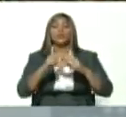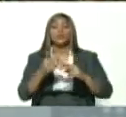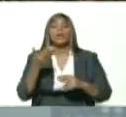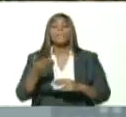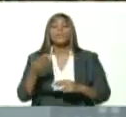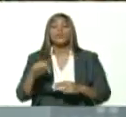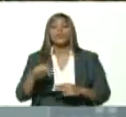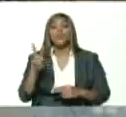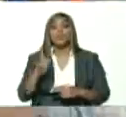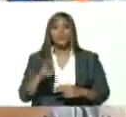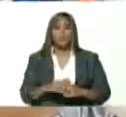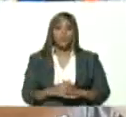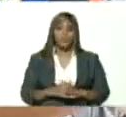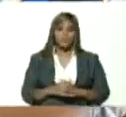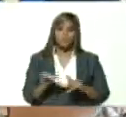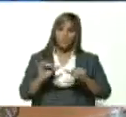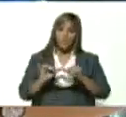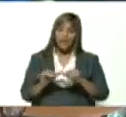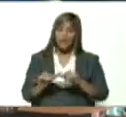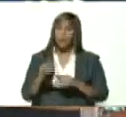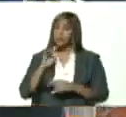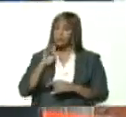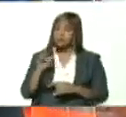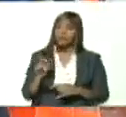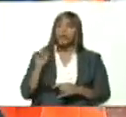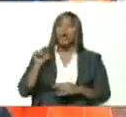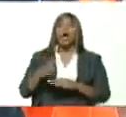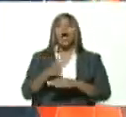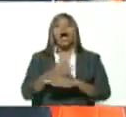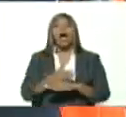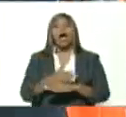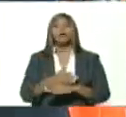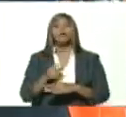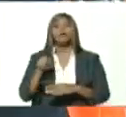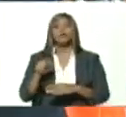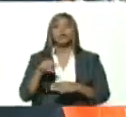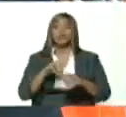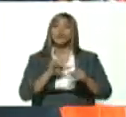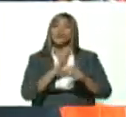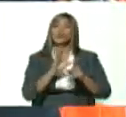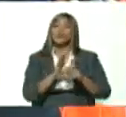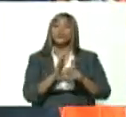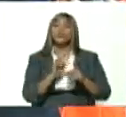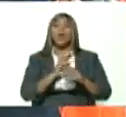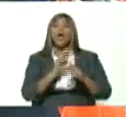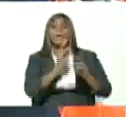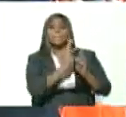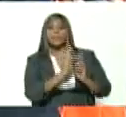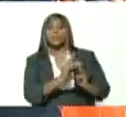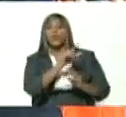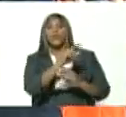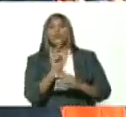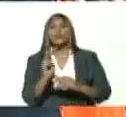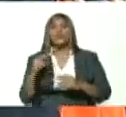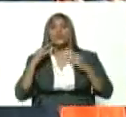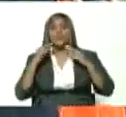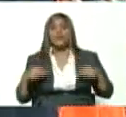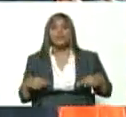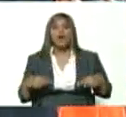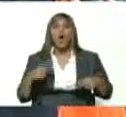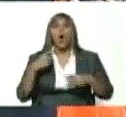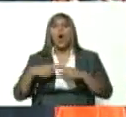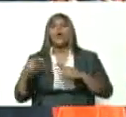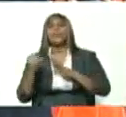patrimonio de la humanidad. Ingeniero, como esto usted lo ha dicho, es patrimonio de la humanidad, ¿qué otras